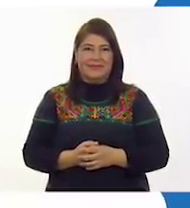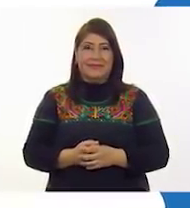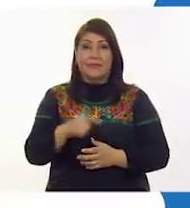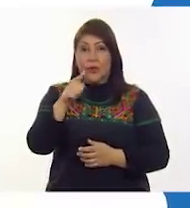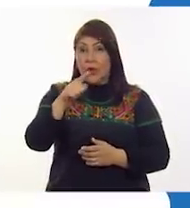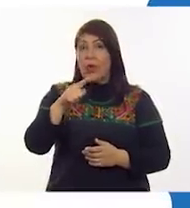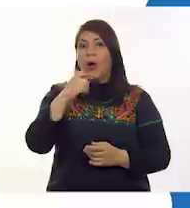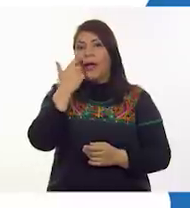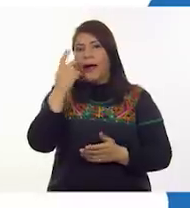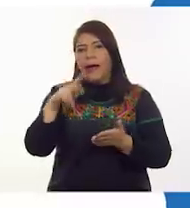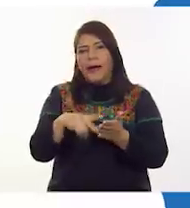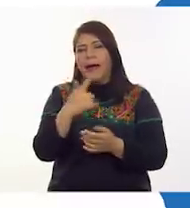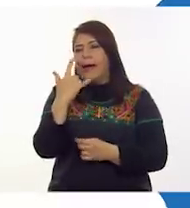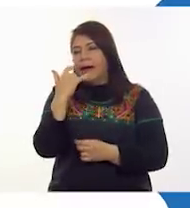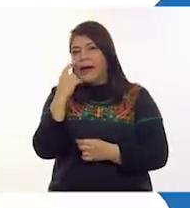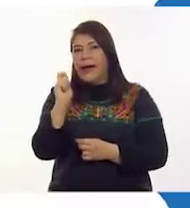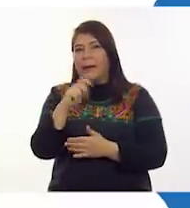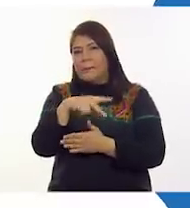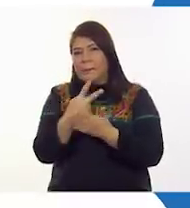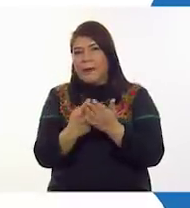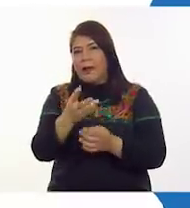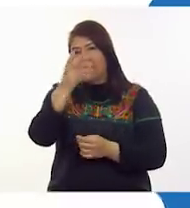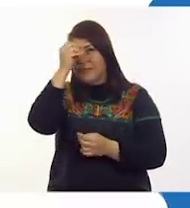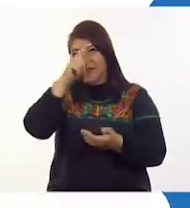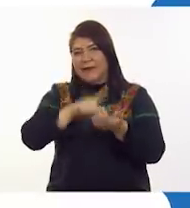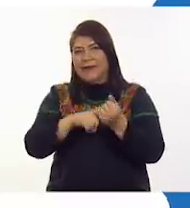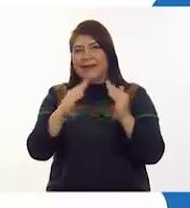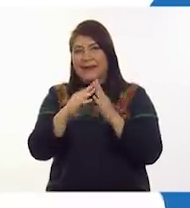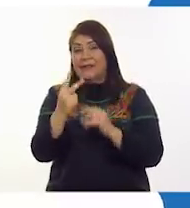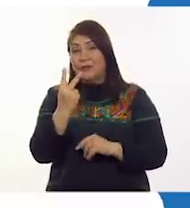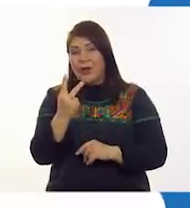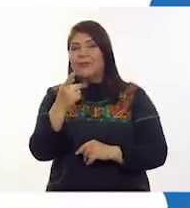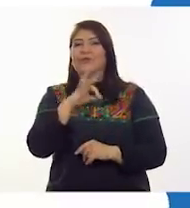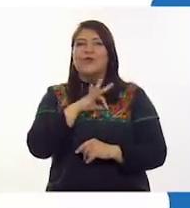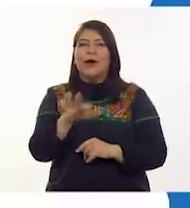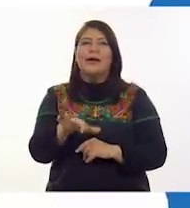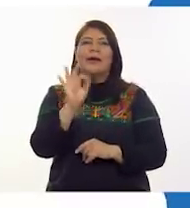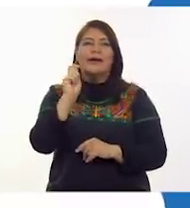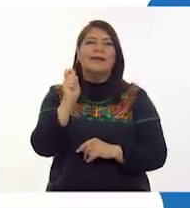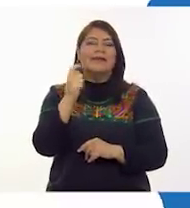Si quieres volver a ver los programas de Aprende en Casa 2, los